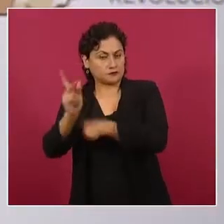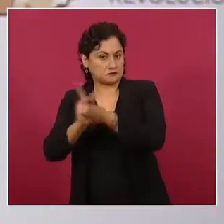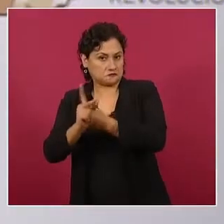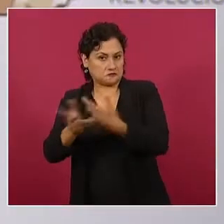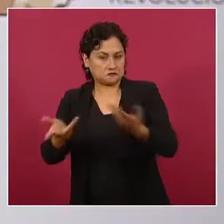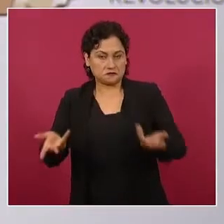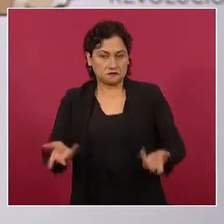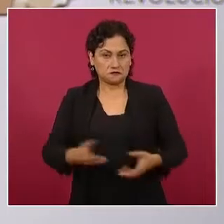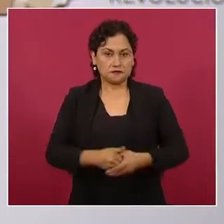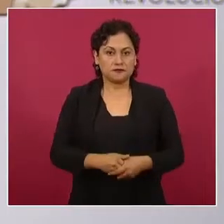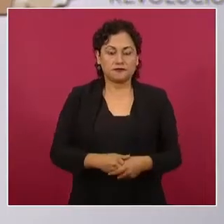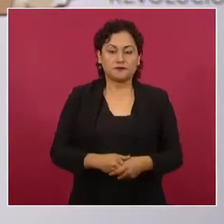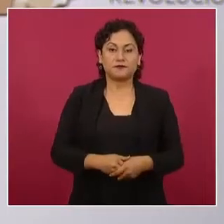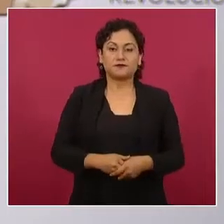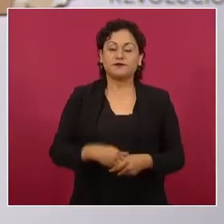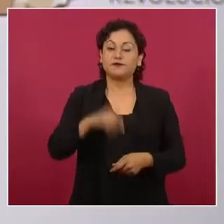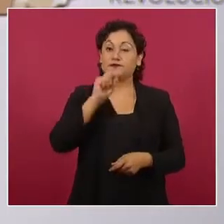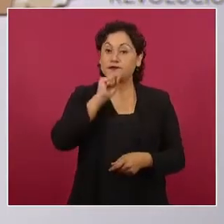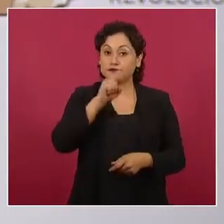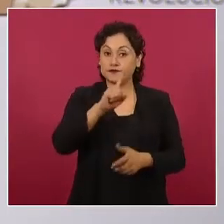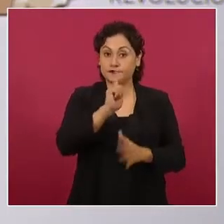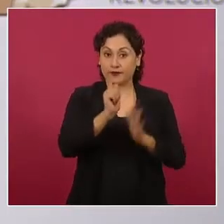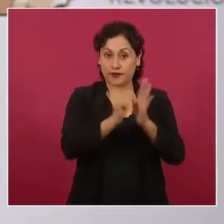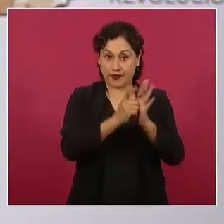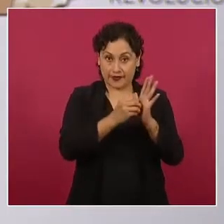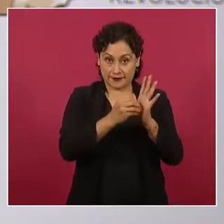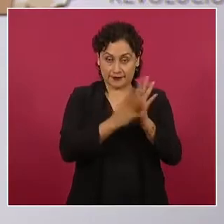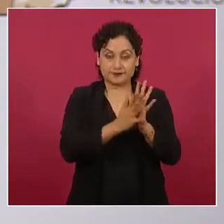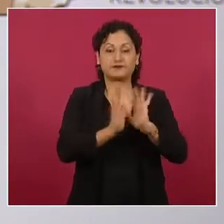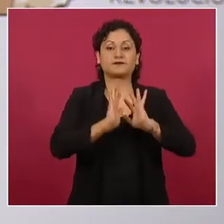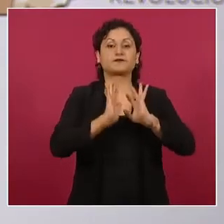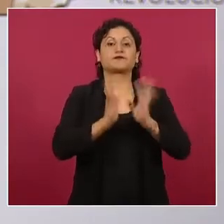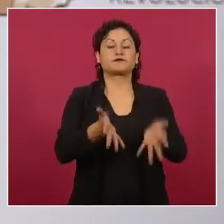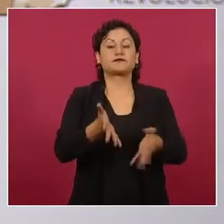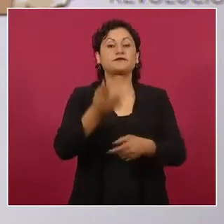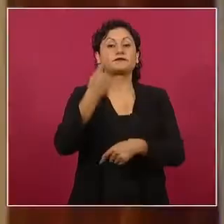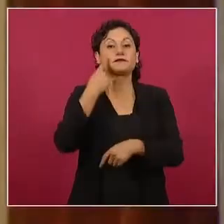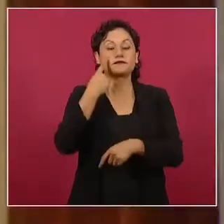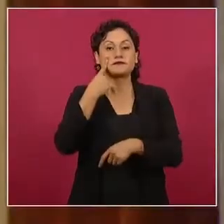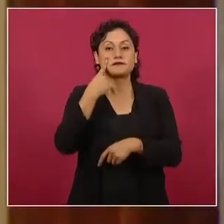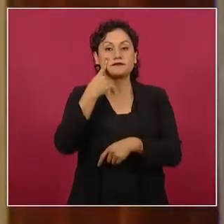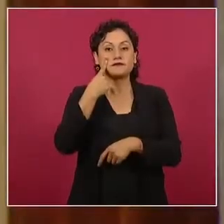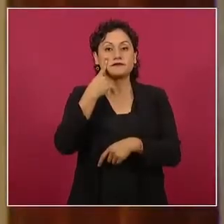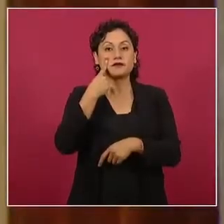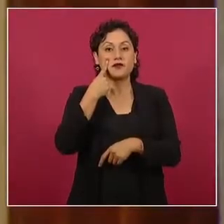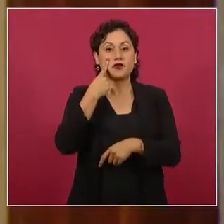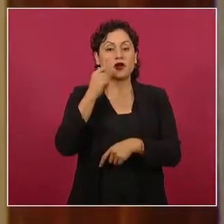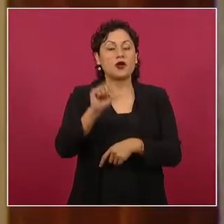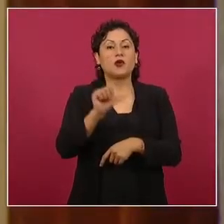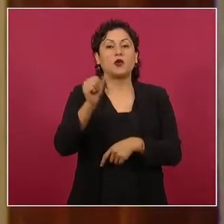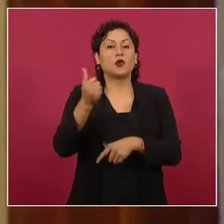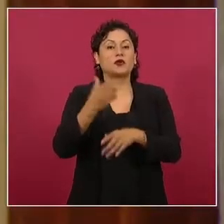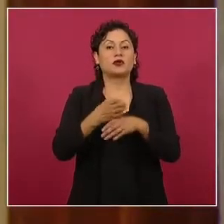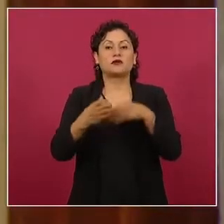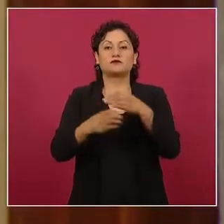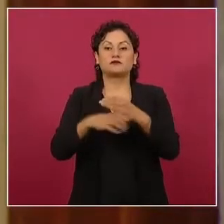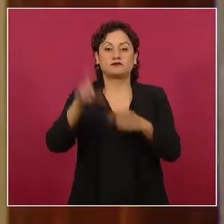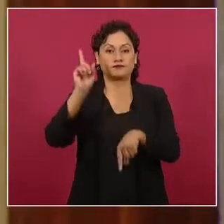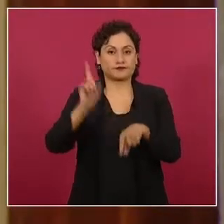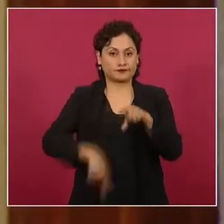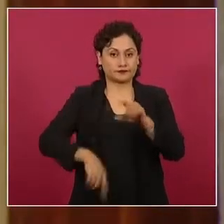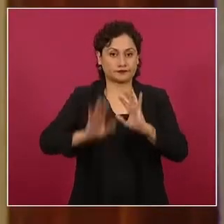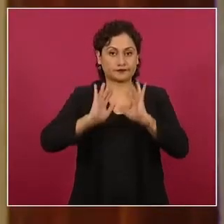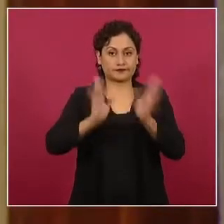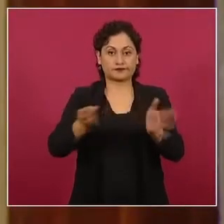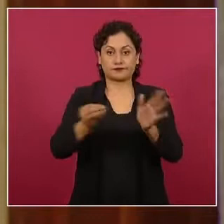también ya no van a poder llevarlo a cabo, está prohibido.